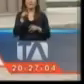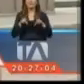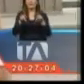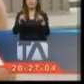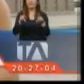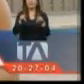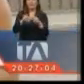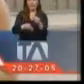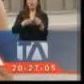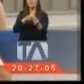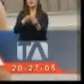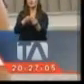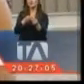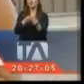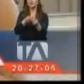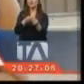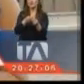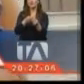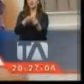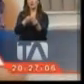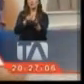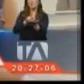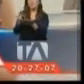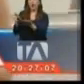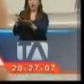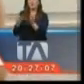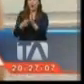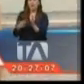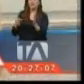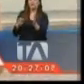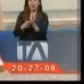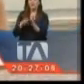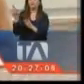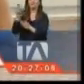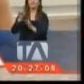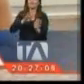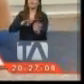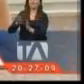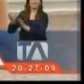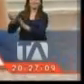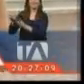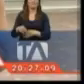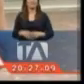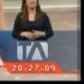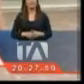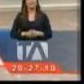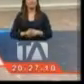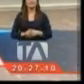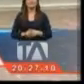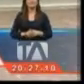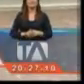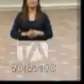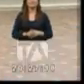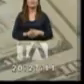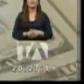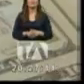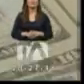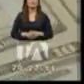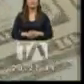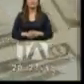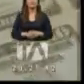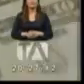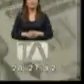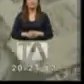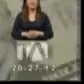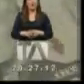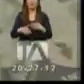permitirá reinvertir y no cancelar al fisco distintos recursos de procesos ejecutados por el Servicio de Rentas Internas. Los